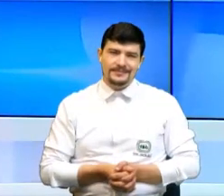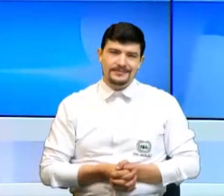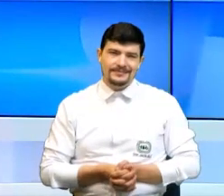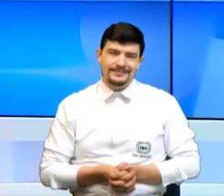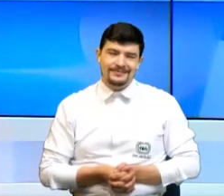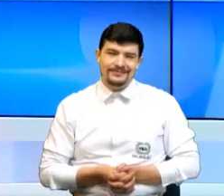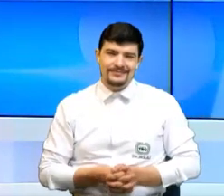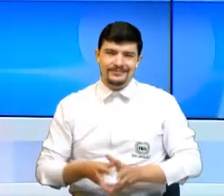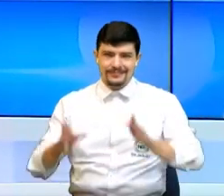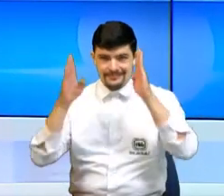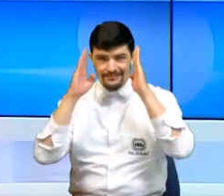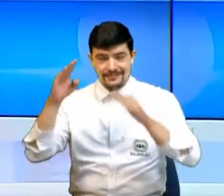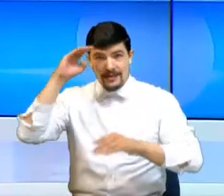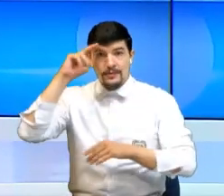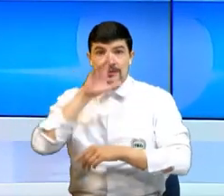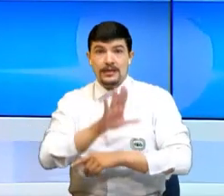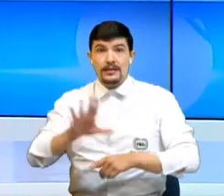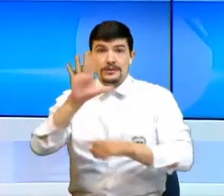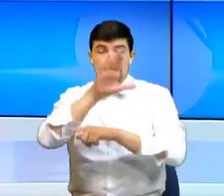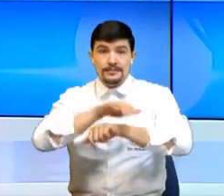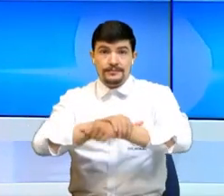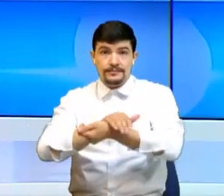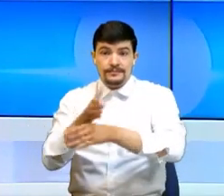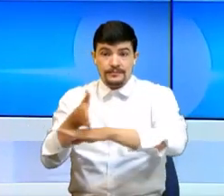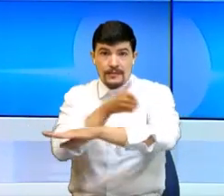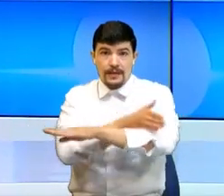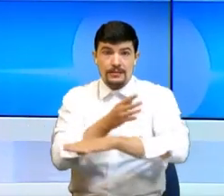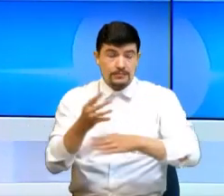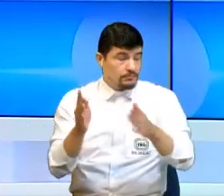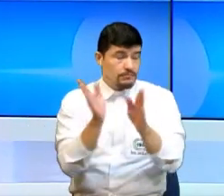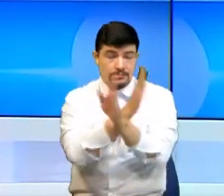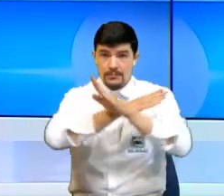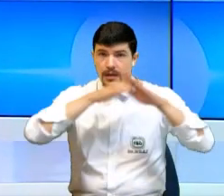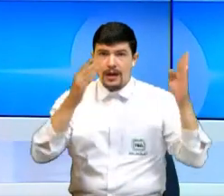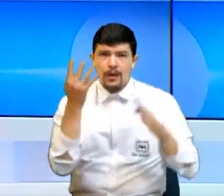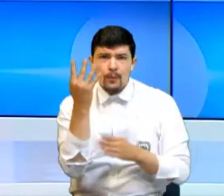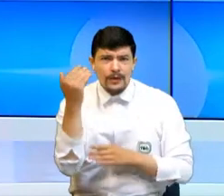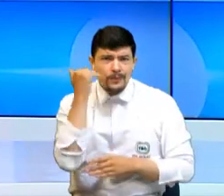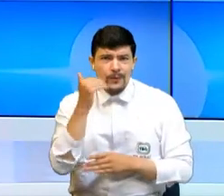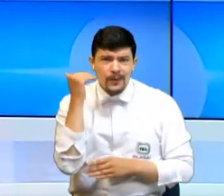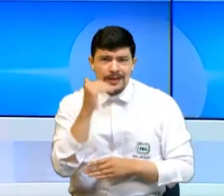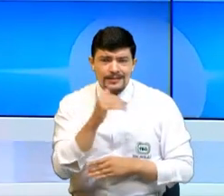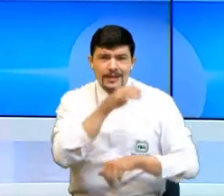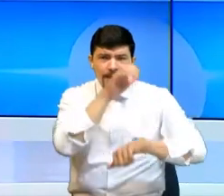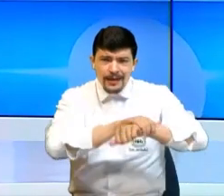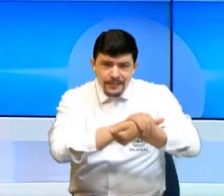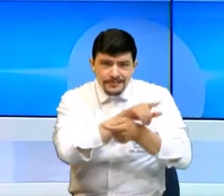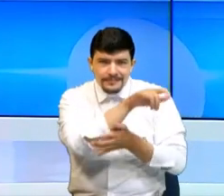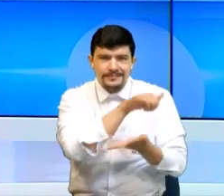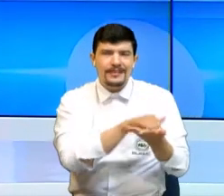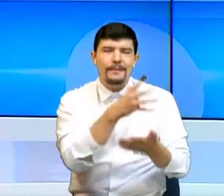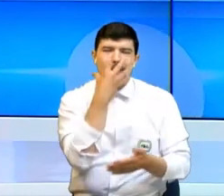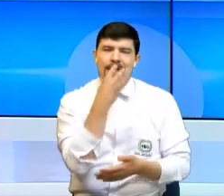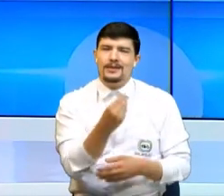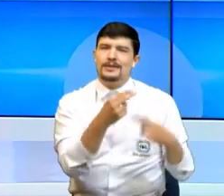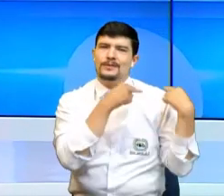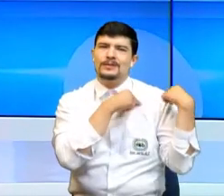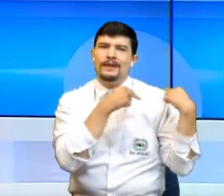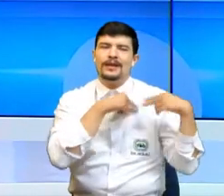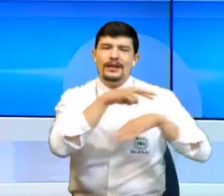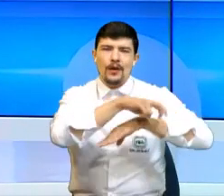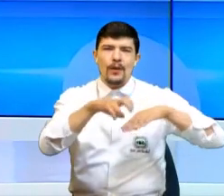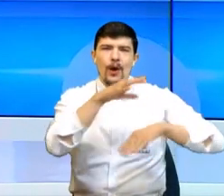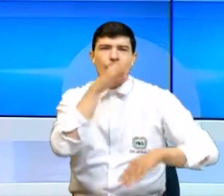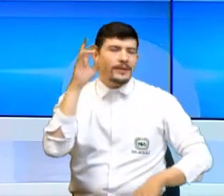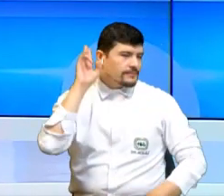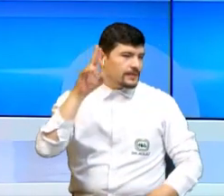y mucha atención que la policía capturó esta madrugada a cuatro mujeres que estaban a hombres en estado de embriaguez también extorsionaban a trabajadoras